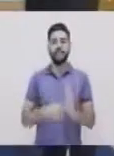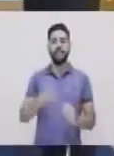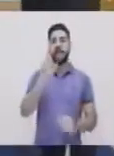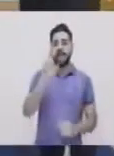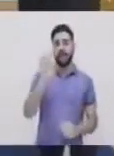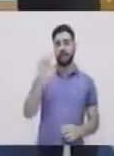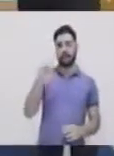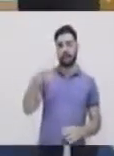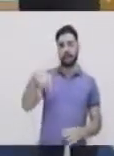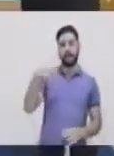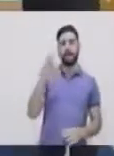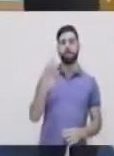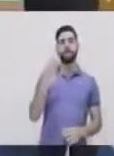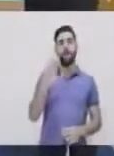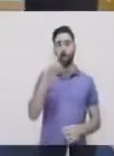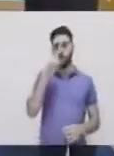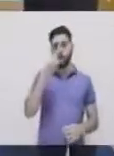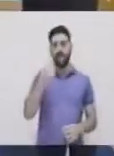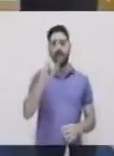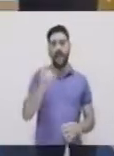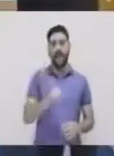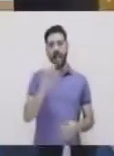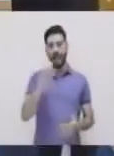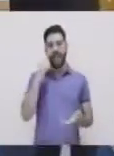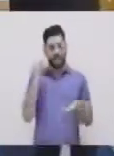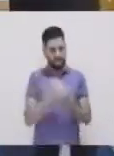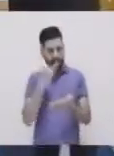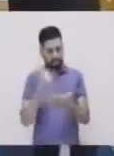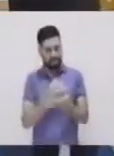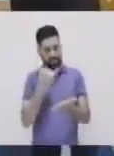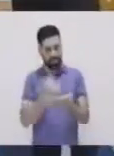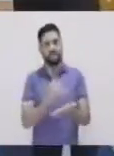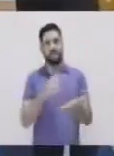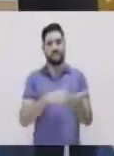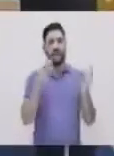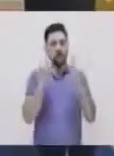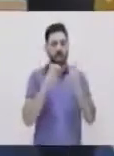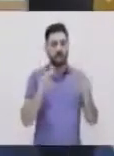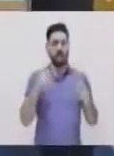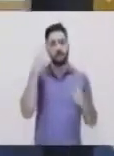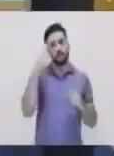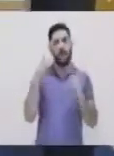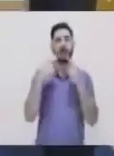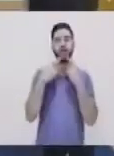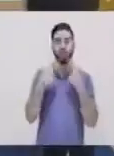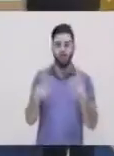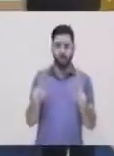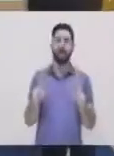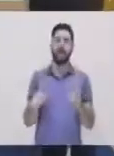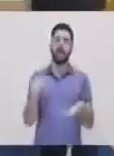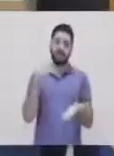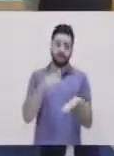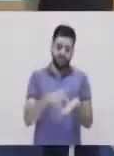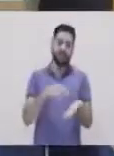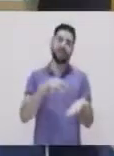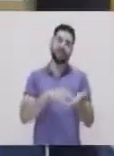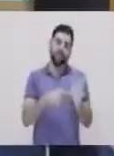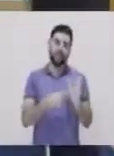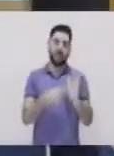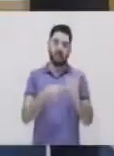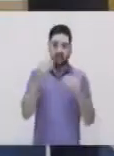te estás enfocando ya en toda la información, en investigar, y eso es lo que tiene el reportaje. Es un texto